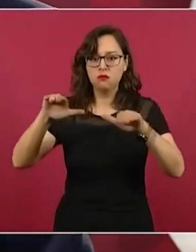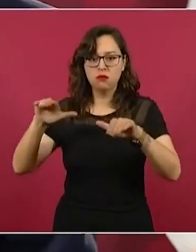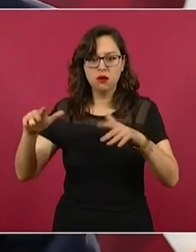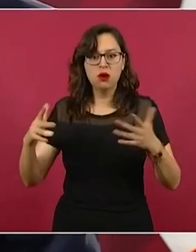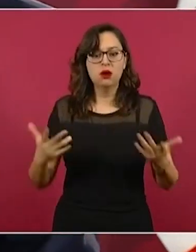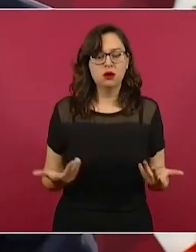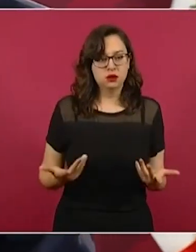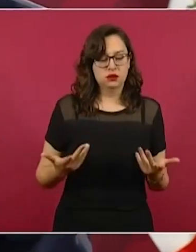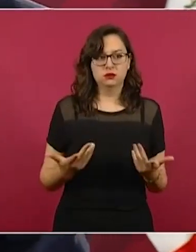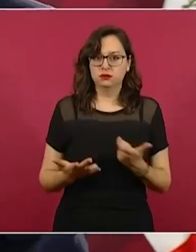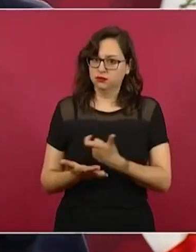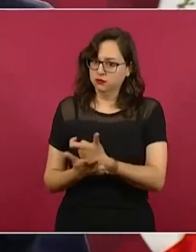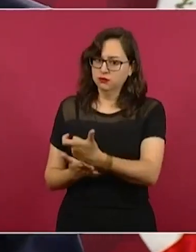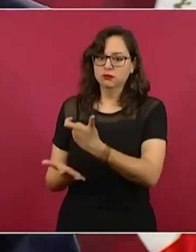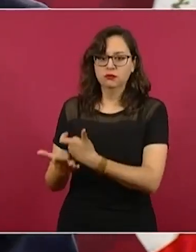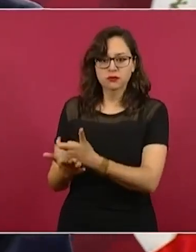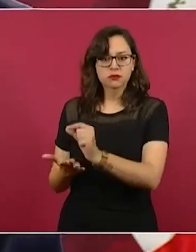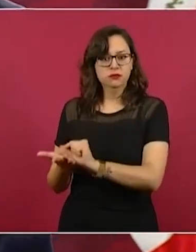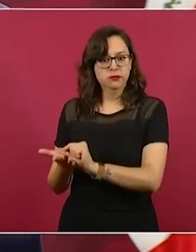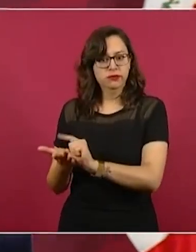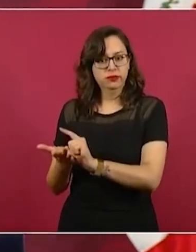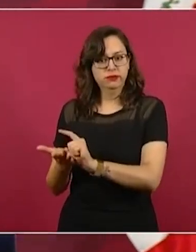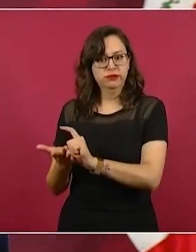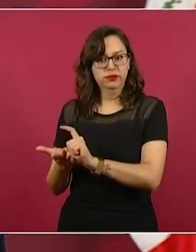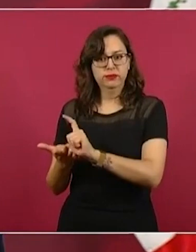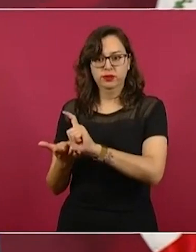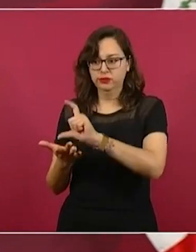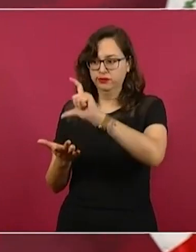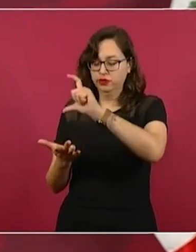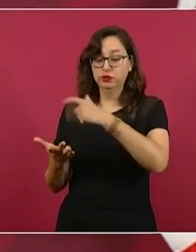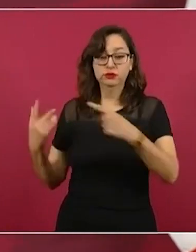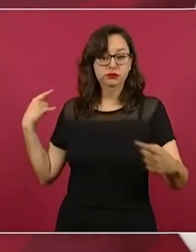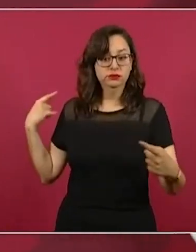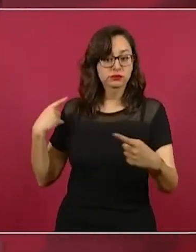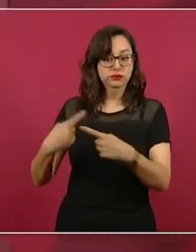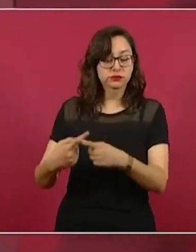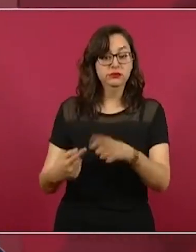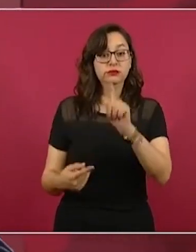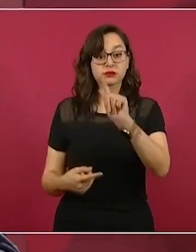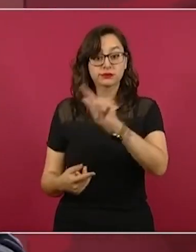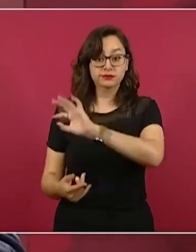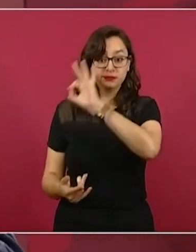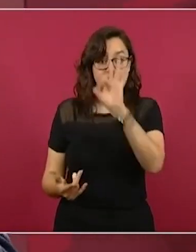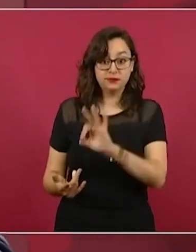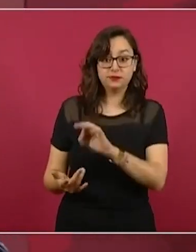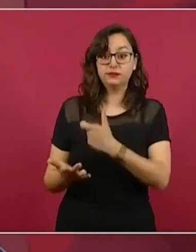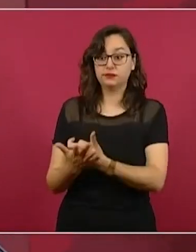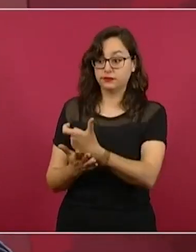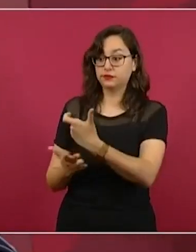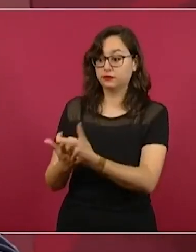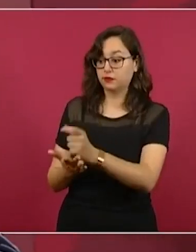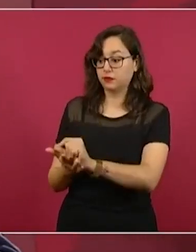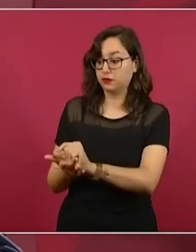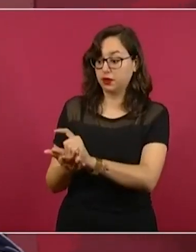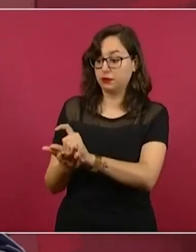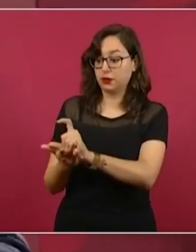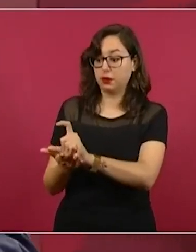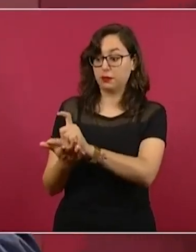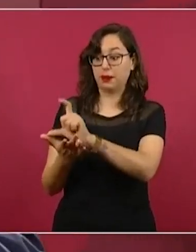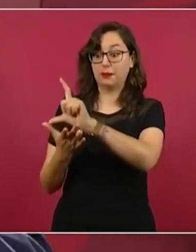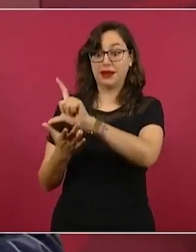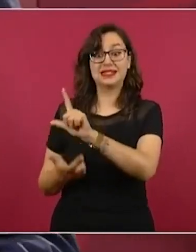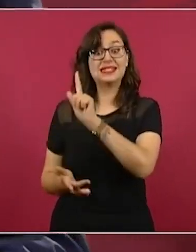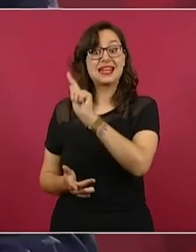salario. Y hablaba yo de un incremento del 70%. Bueno, aún con ese incremento